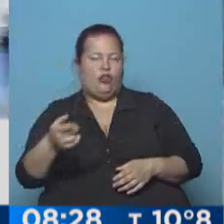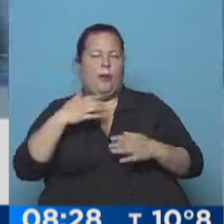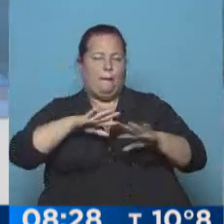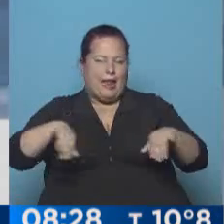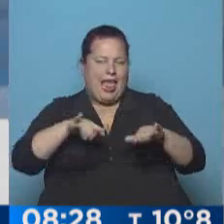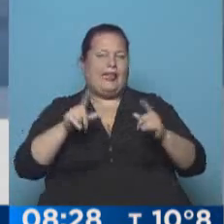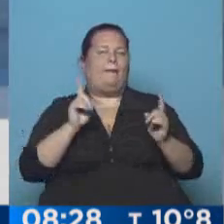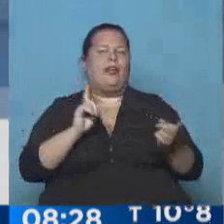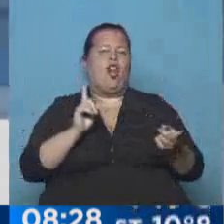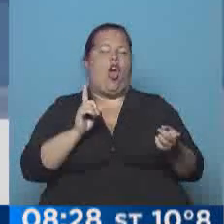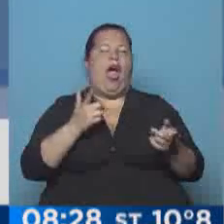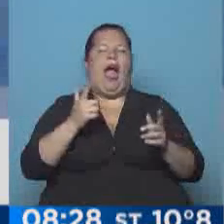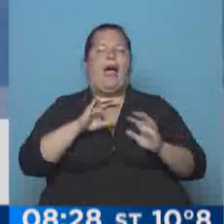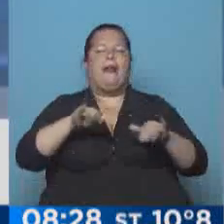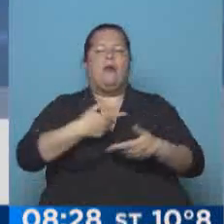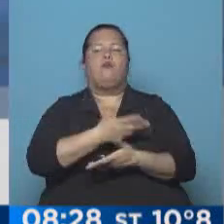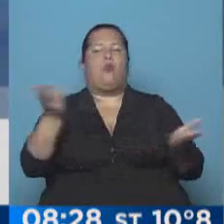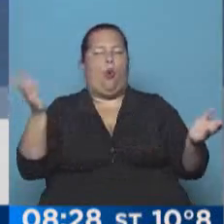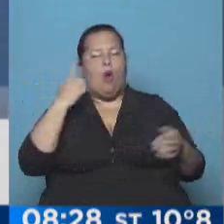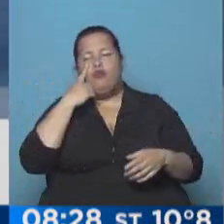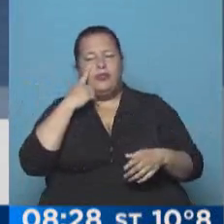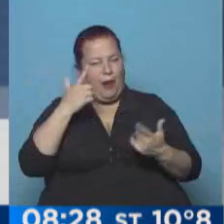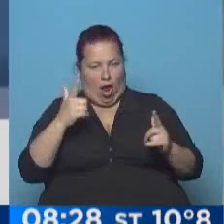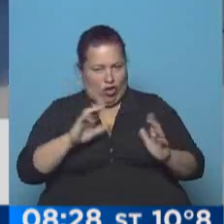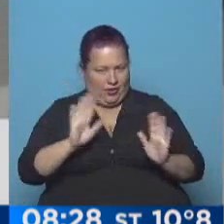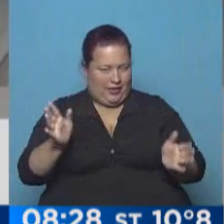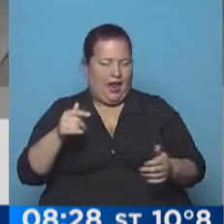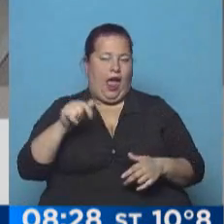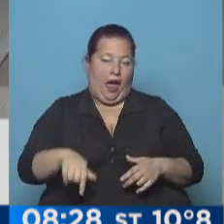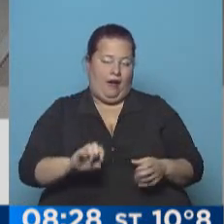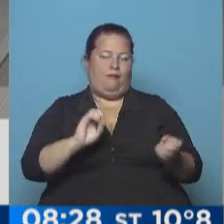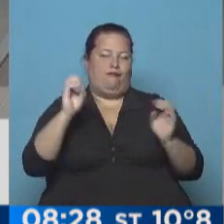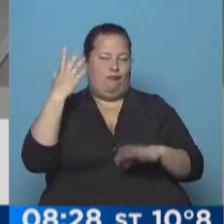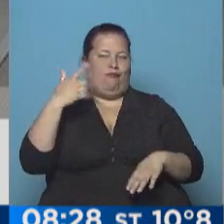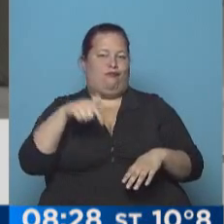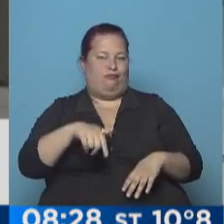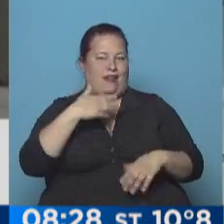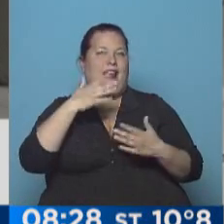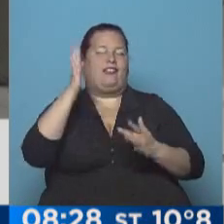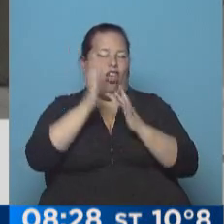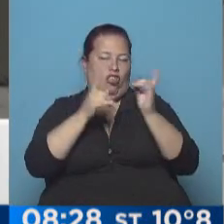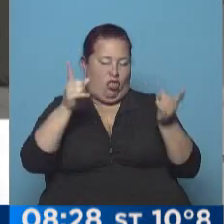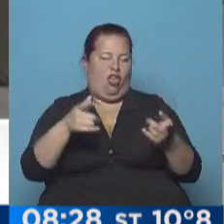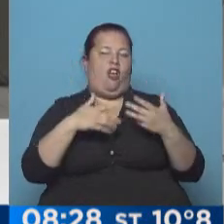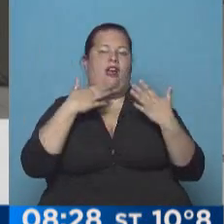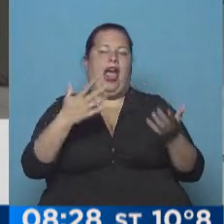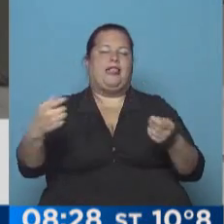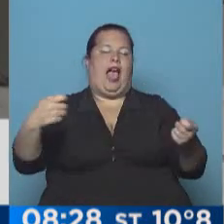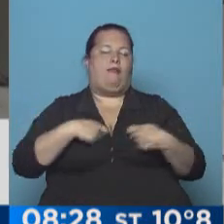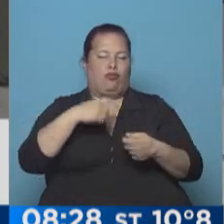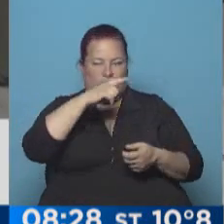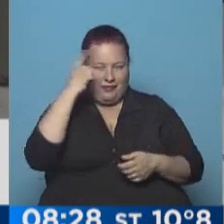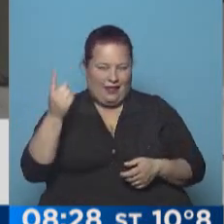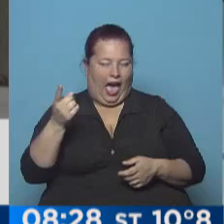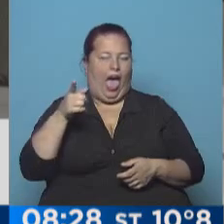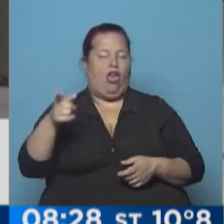pero no existía una pileta pública, el municipio no la tenía. Y hoy, gracias a Dios, y bueno, y al apoyo del